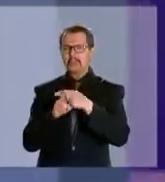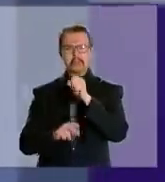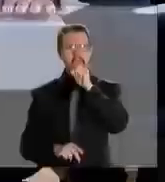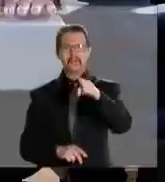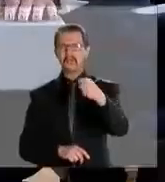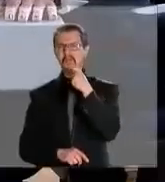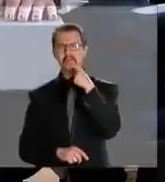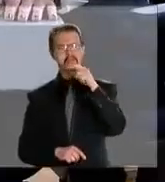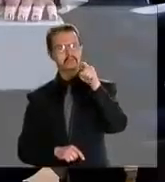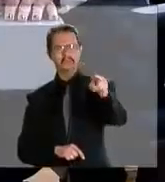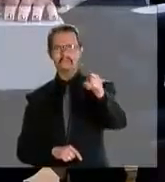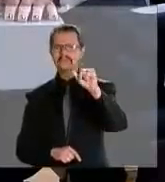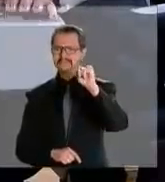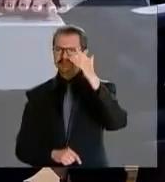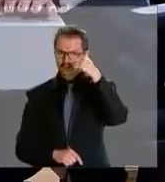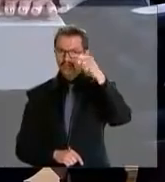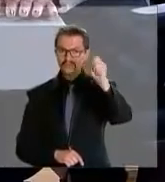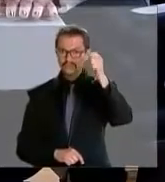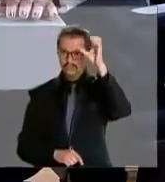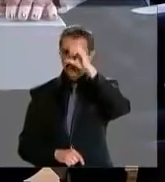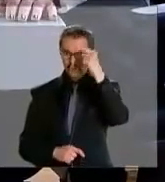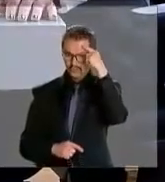gracias candidato